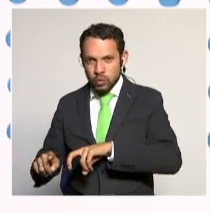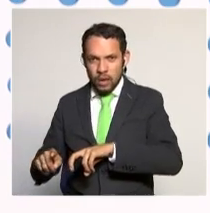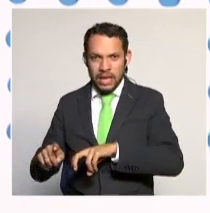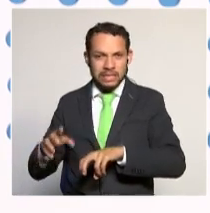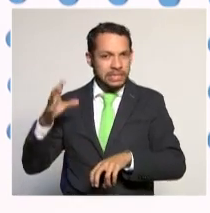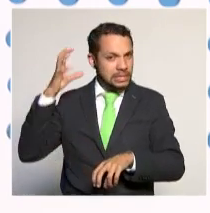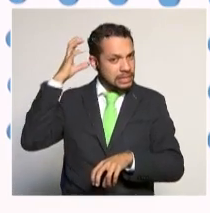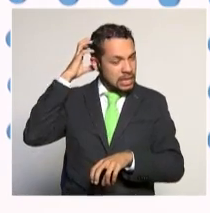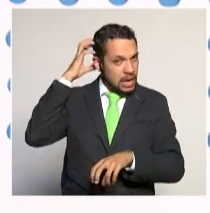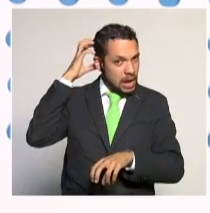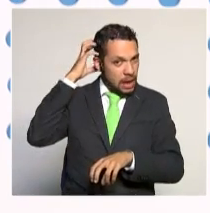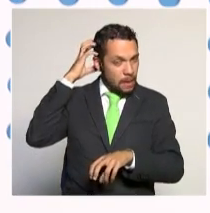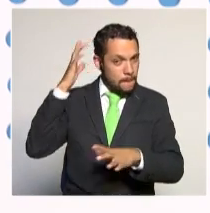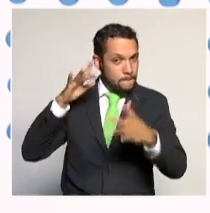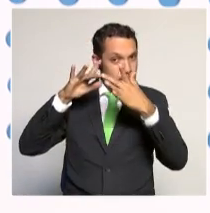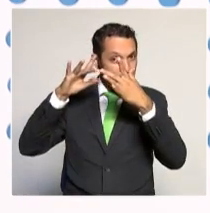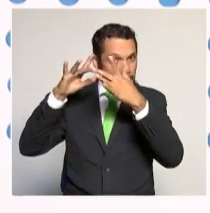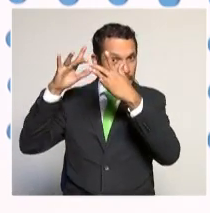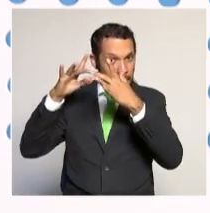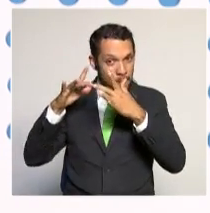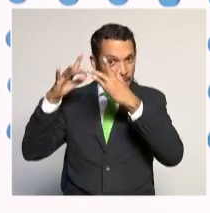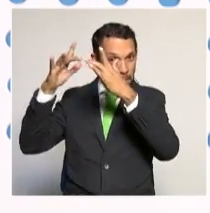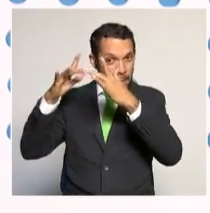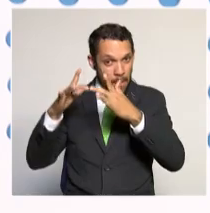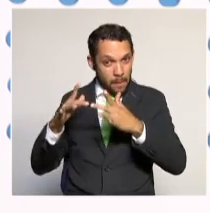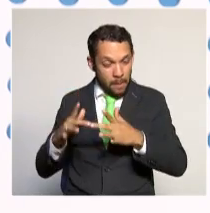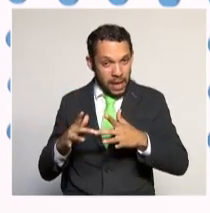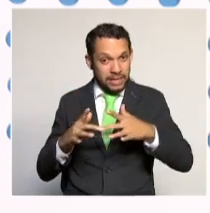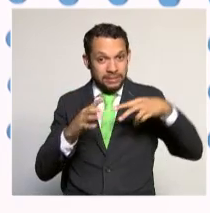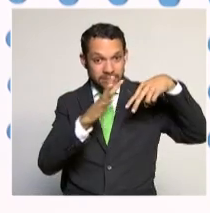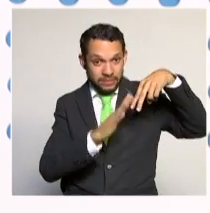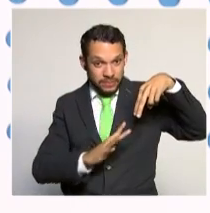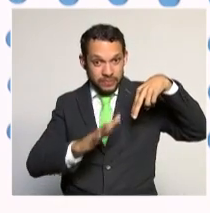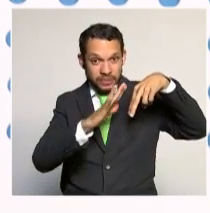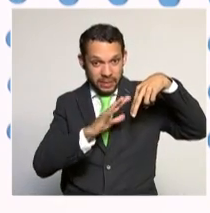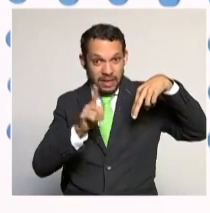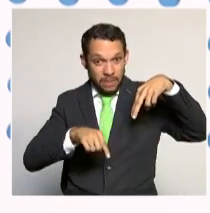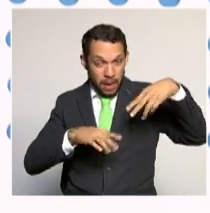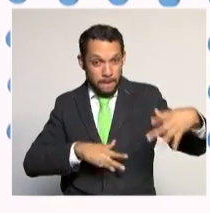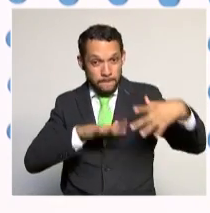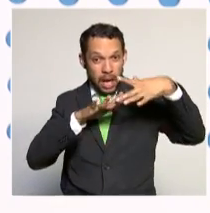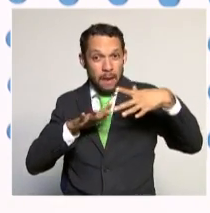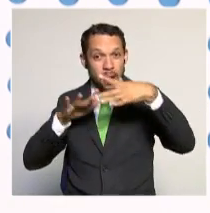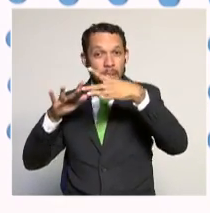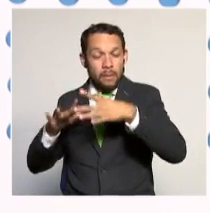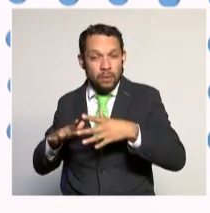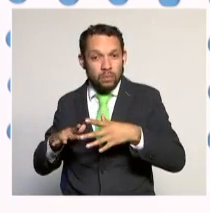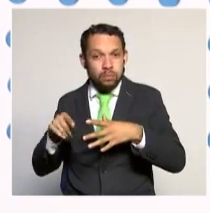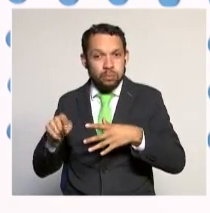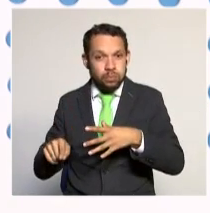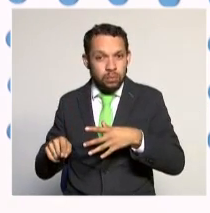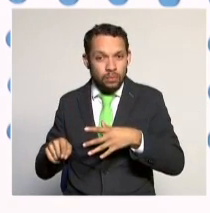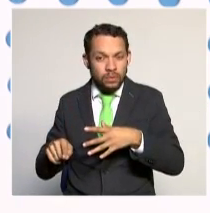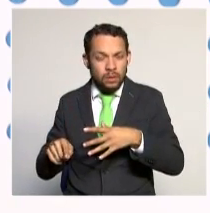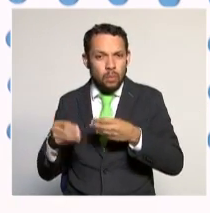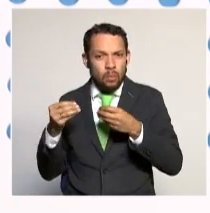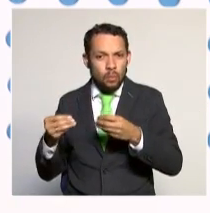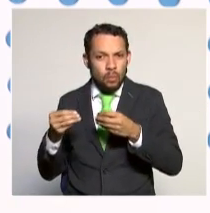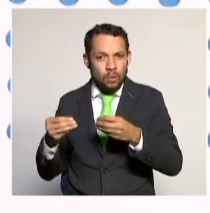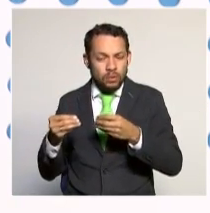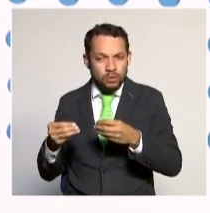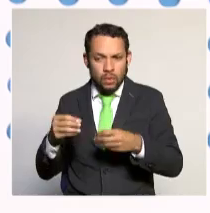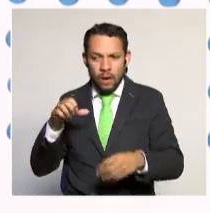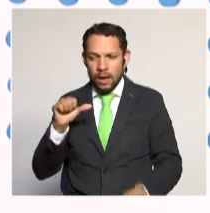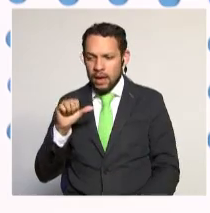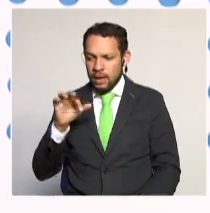cerebro, que forman una cosa que llama circuito arterial del cerebro, estaba profundamente llena de